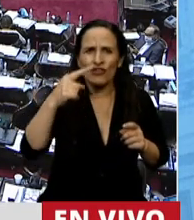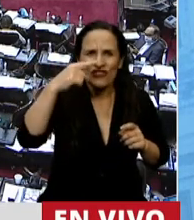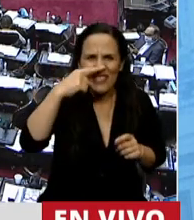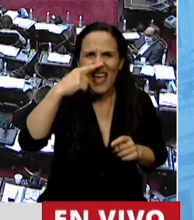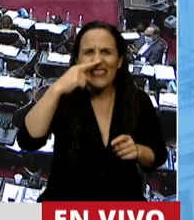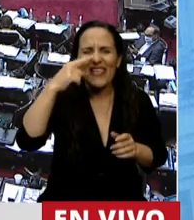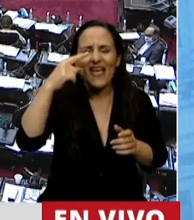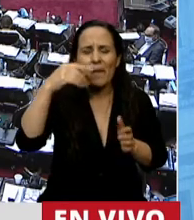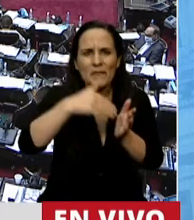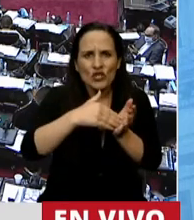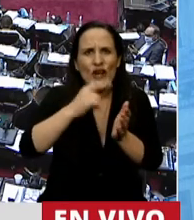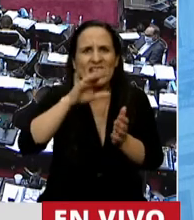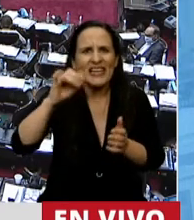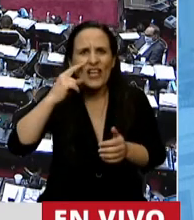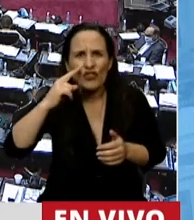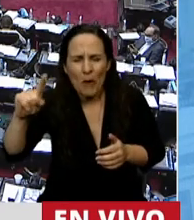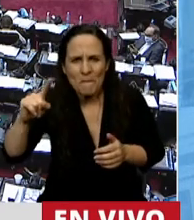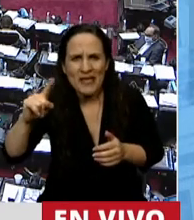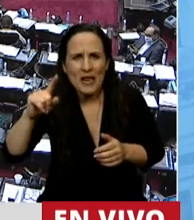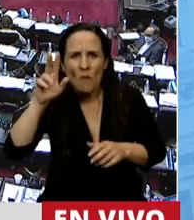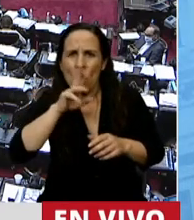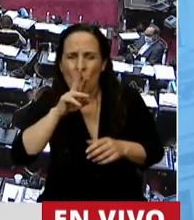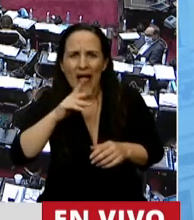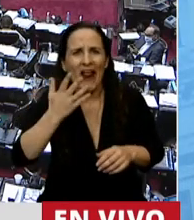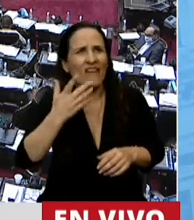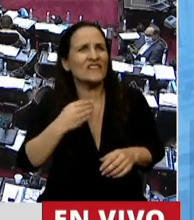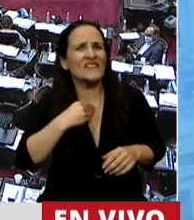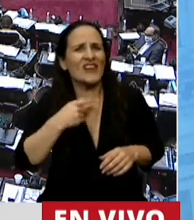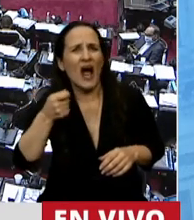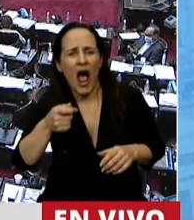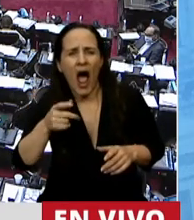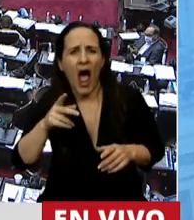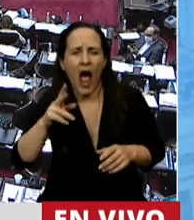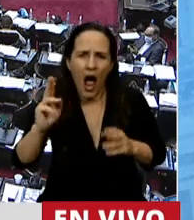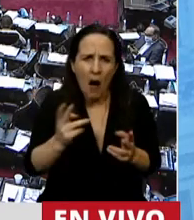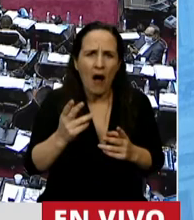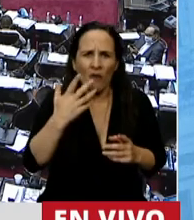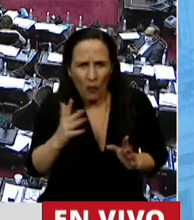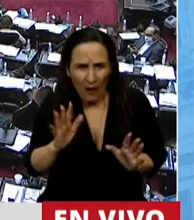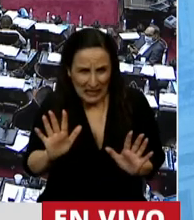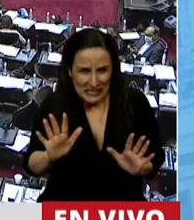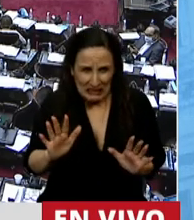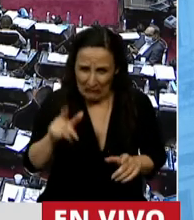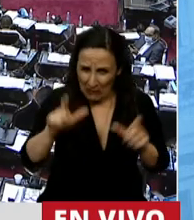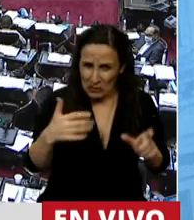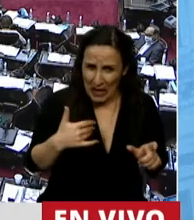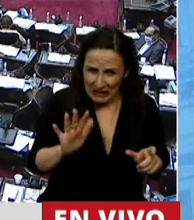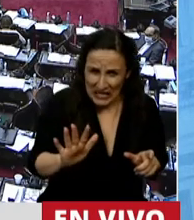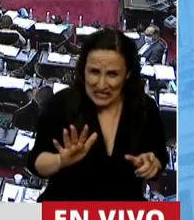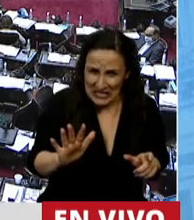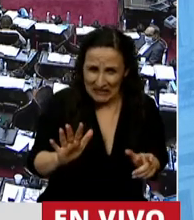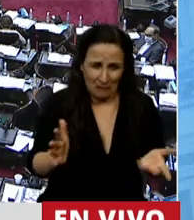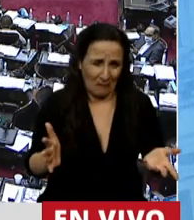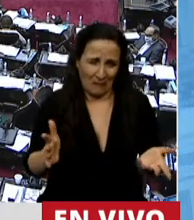mujeres argentinas que practican la tanatofilia. Me parece horroroso pensar de las argentinas, y estoy seguro que esto no es una